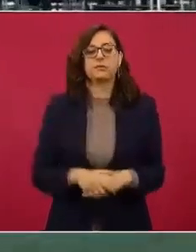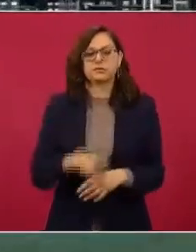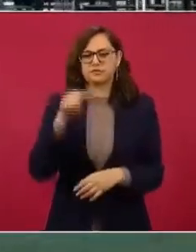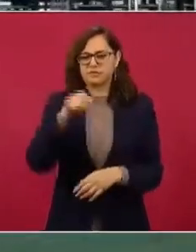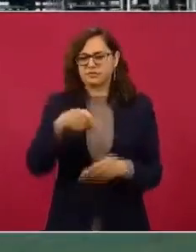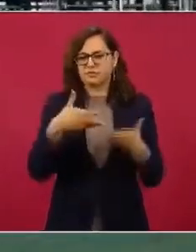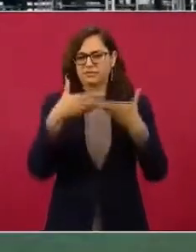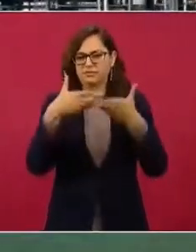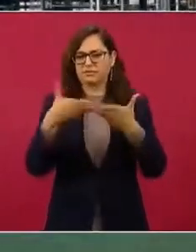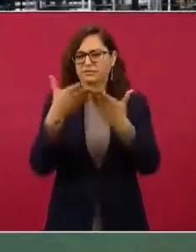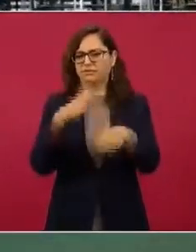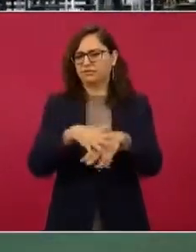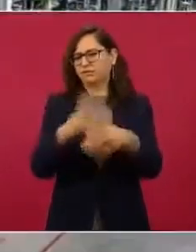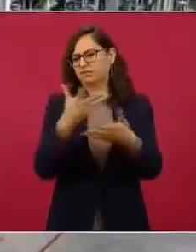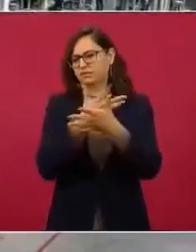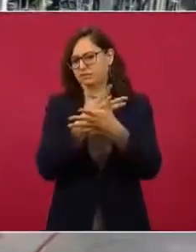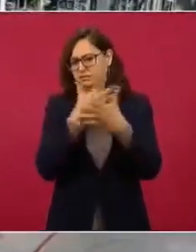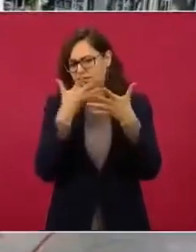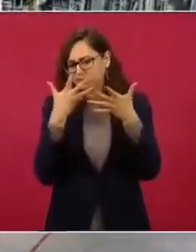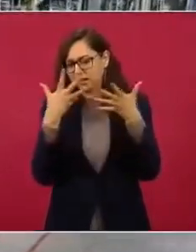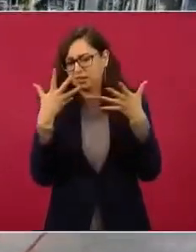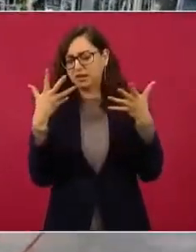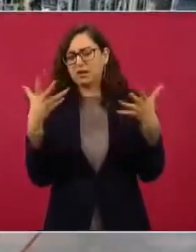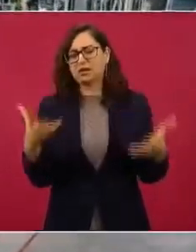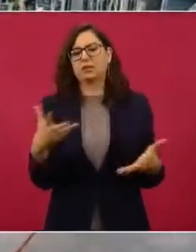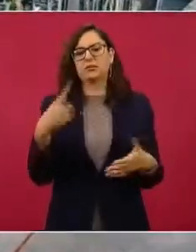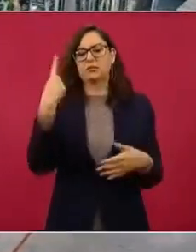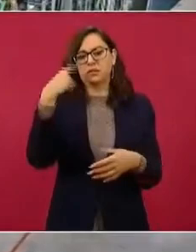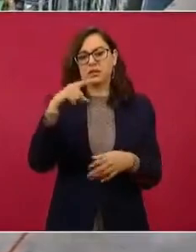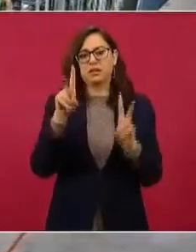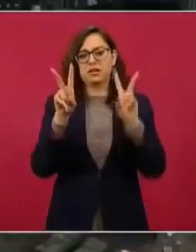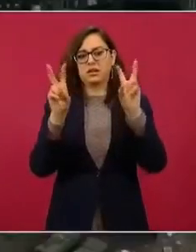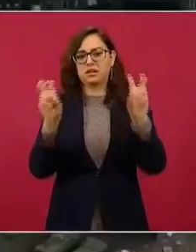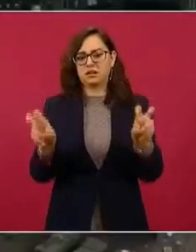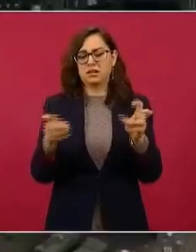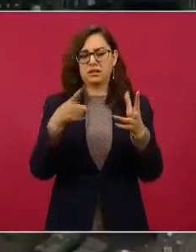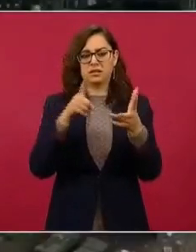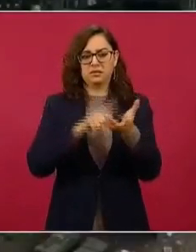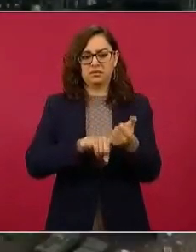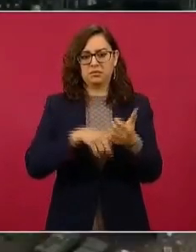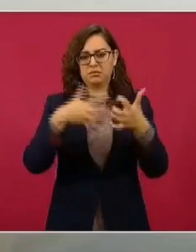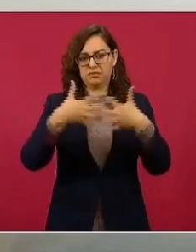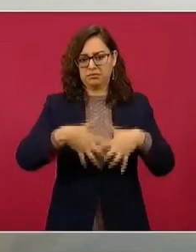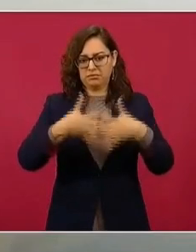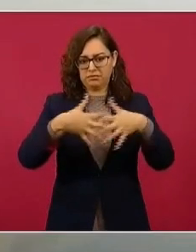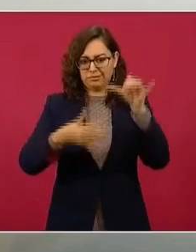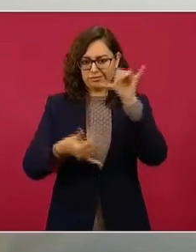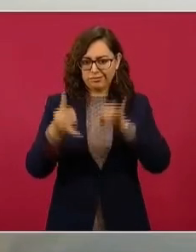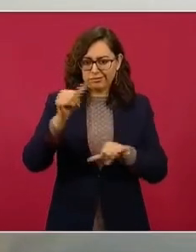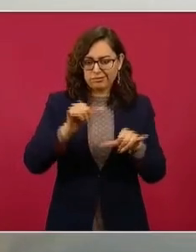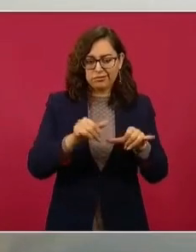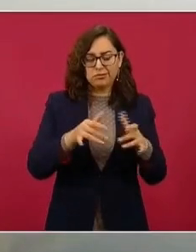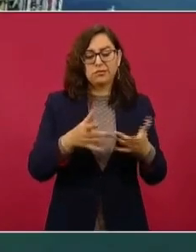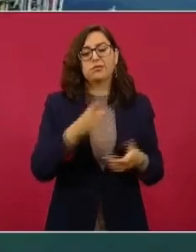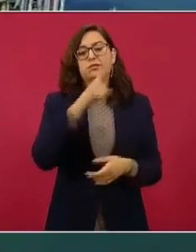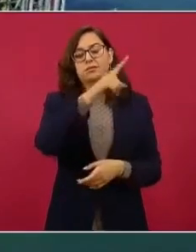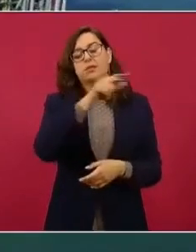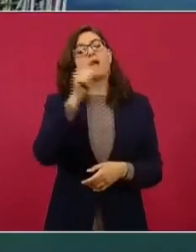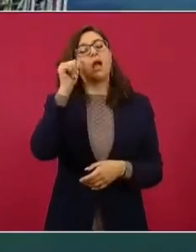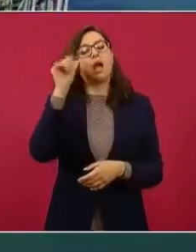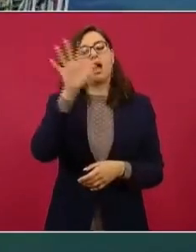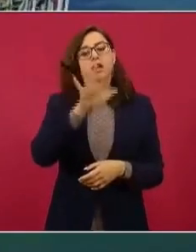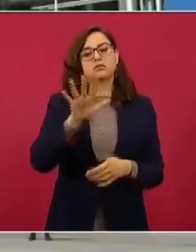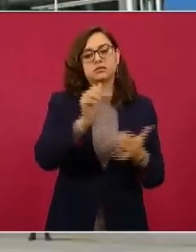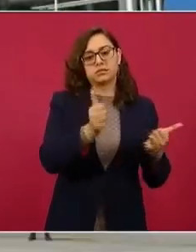más grandes del mundo en cuestión de módulos de plantas químicas que se ha transportado desde Asia hasta